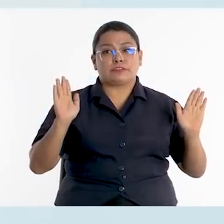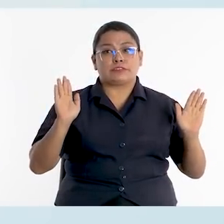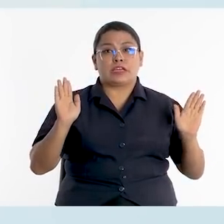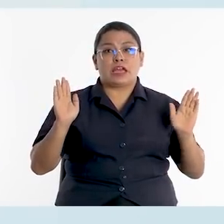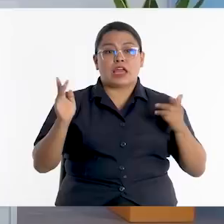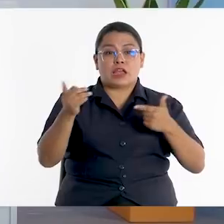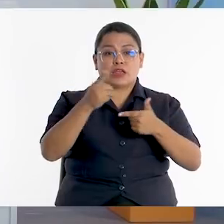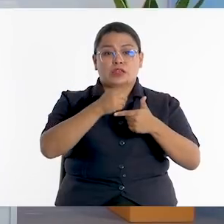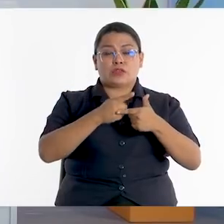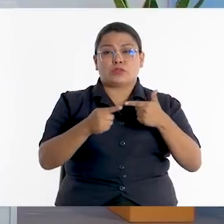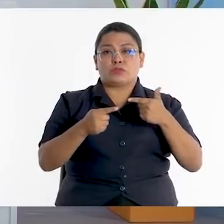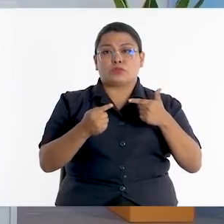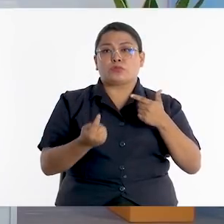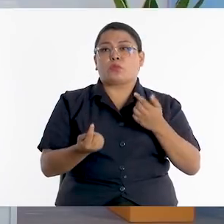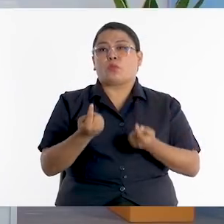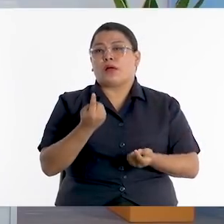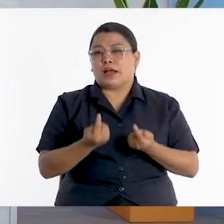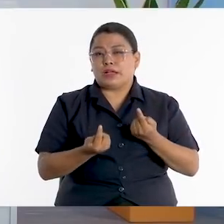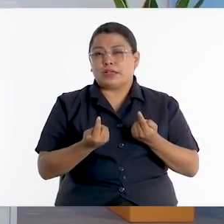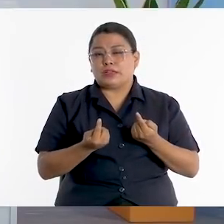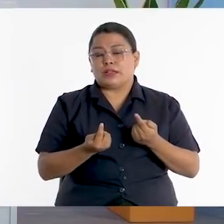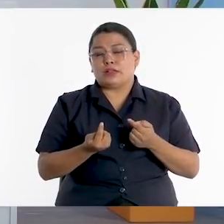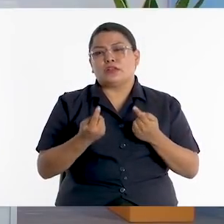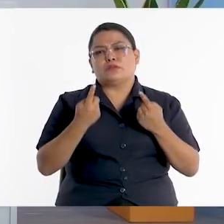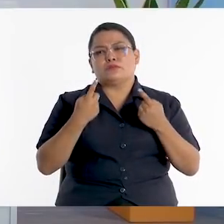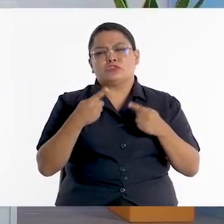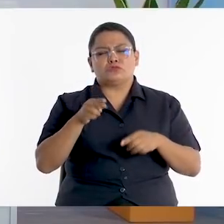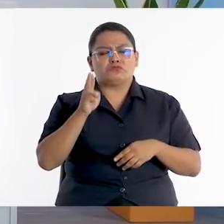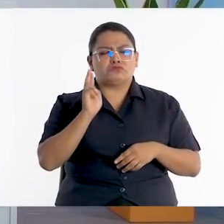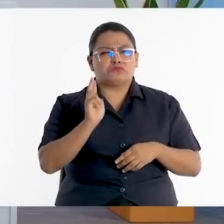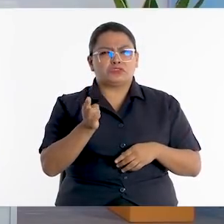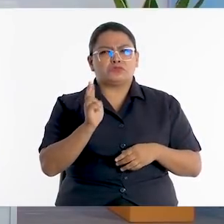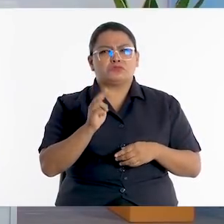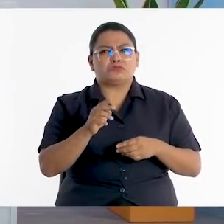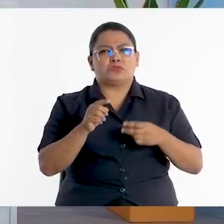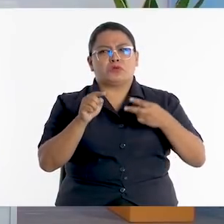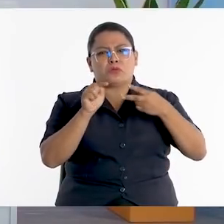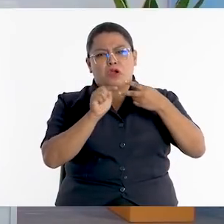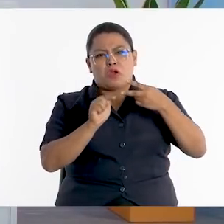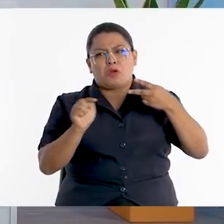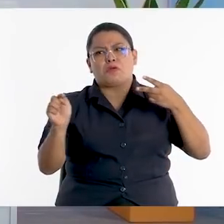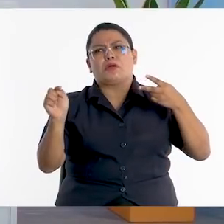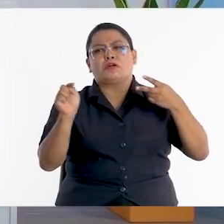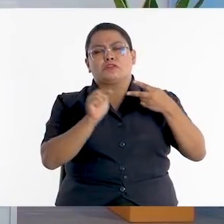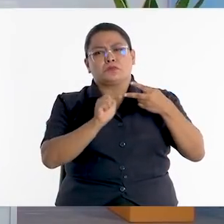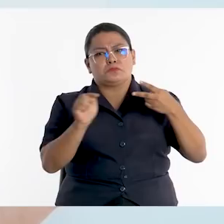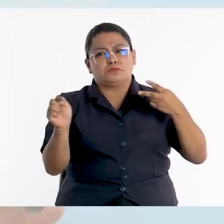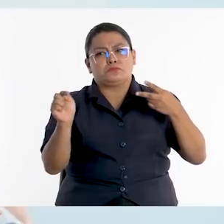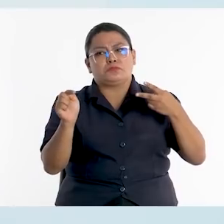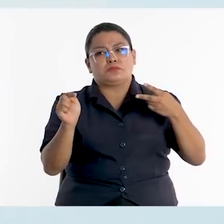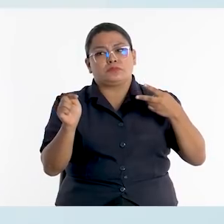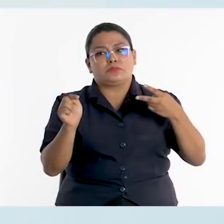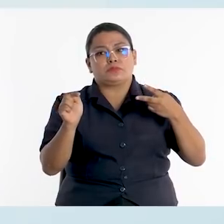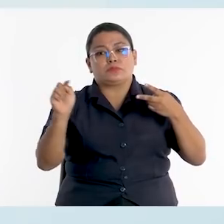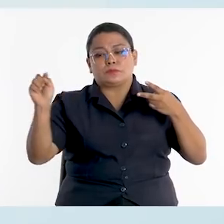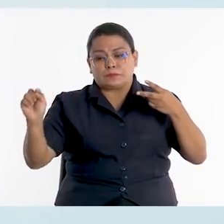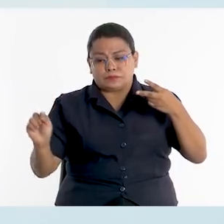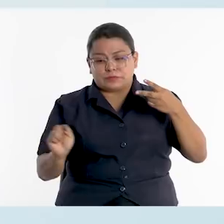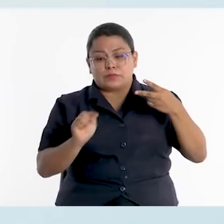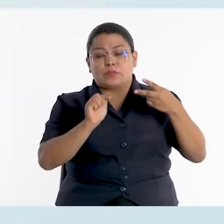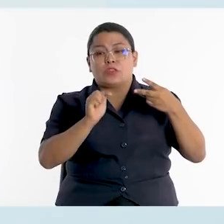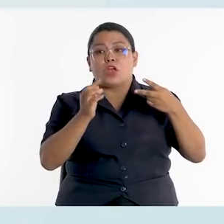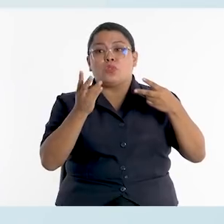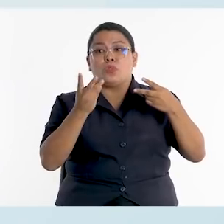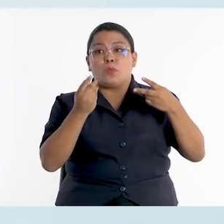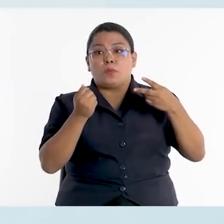qué número hay que dividir, pero podemos hacer lo mismo en la recta inferior. Es decir, tendríamos que encontrar un